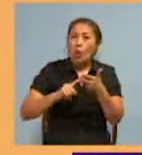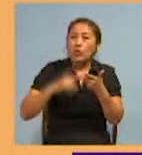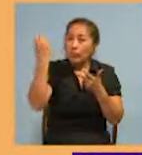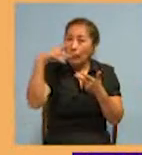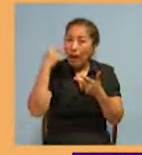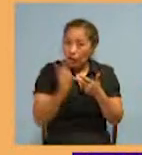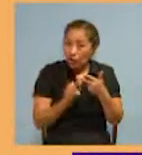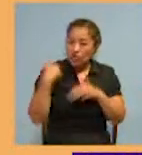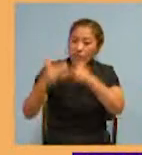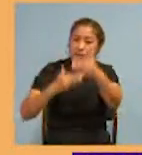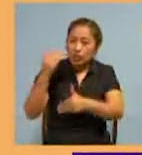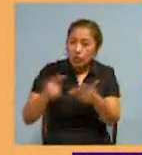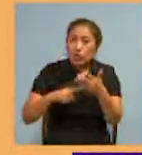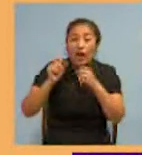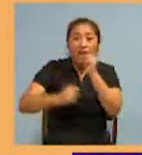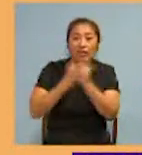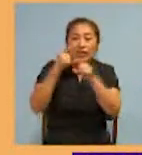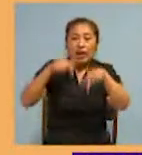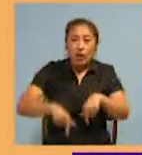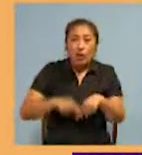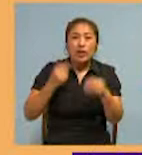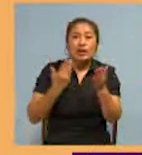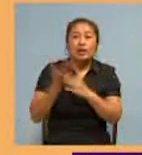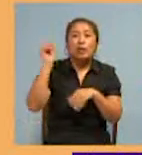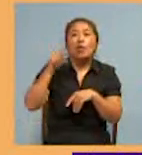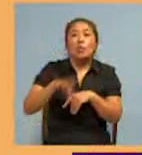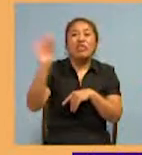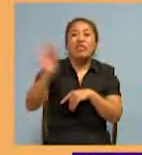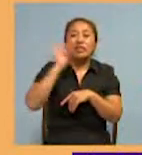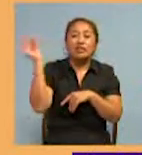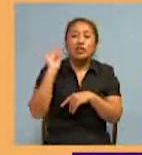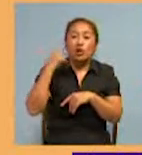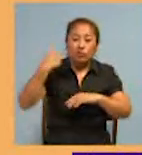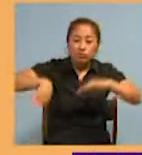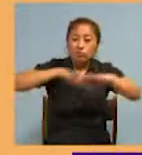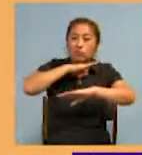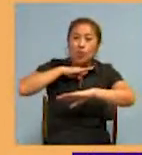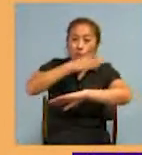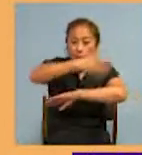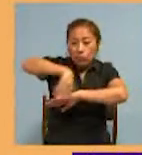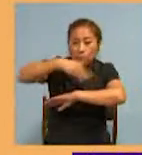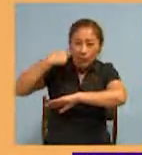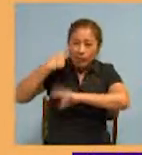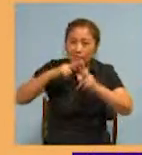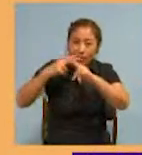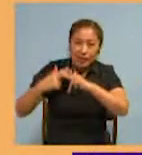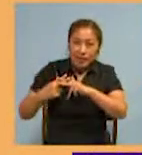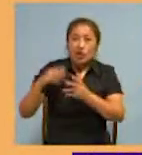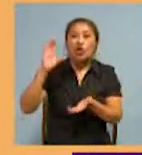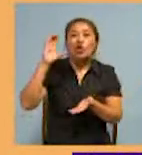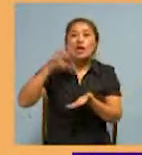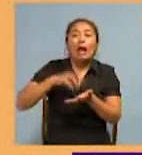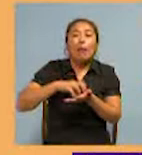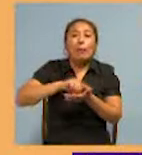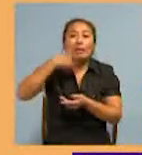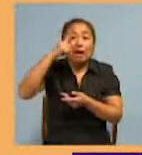hoy en el nivel de ejecución que tienen además de tama a través de la dirección provincial de vialidad como subcontratista de la empresa shanghai electric